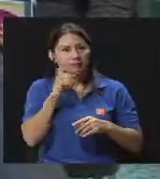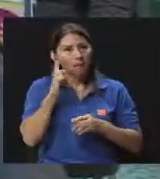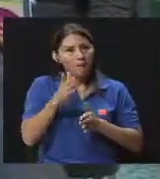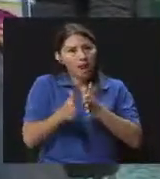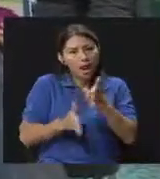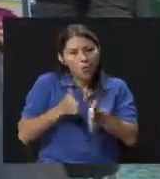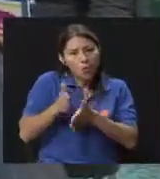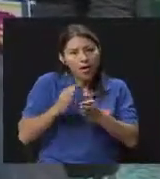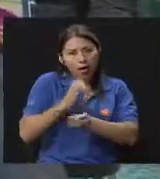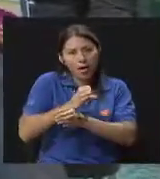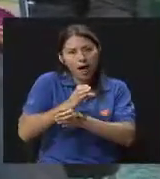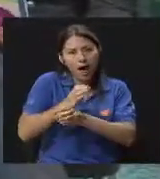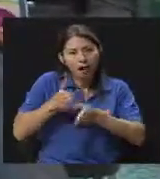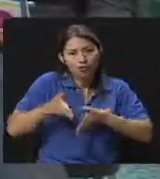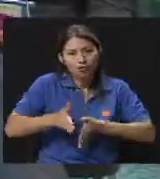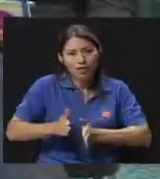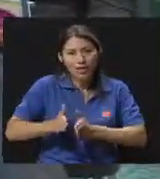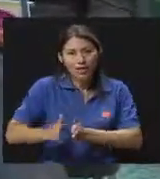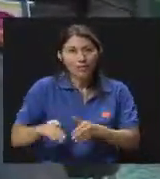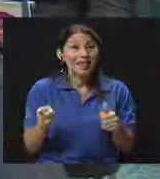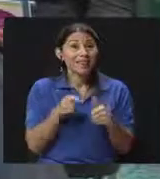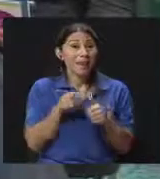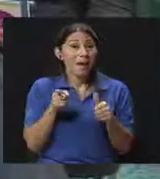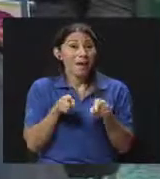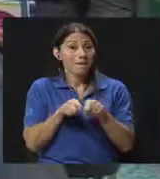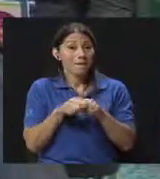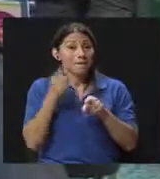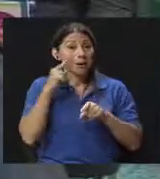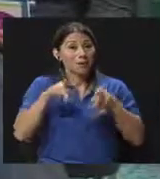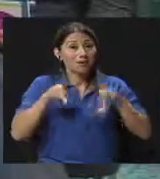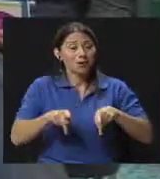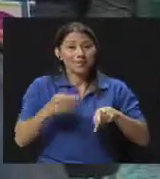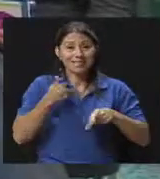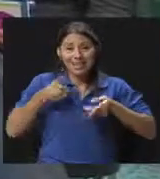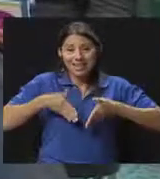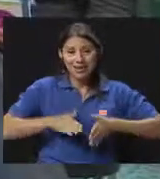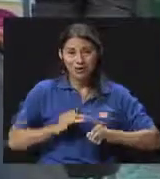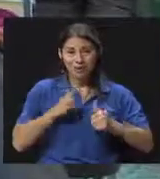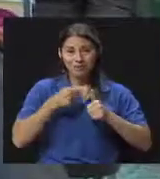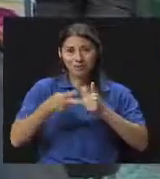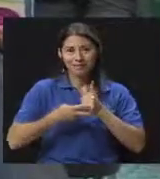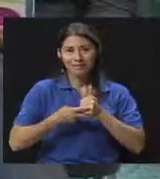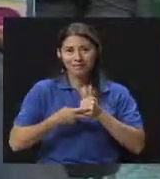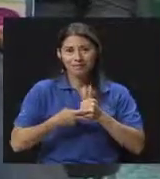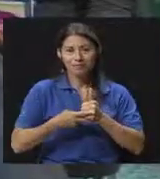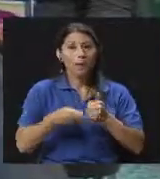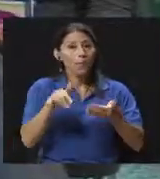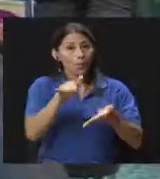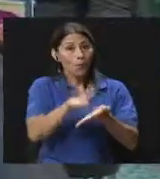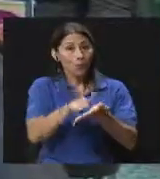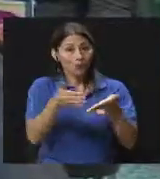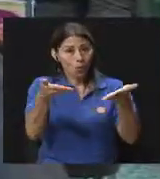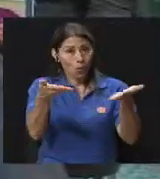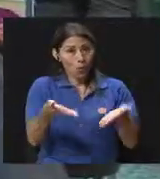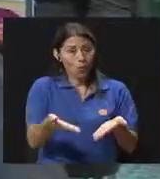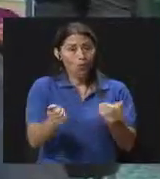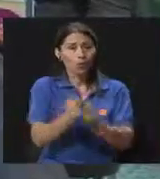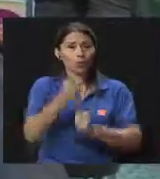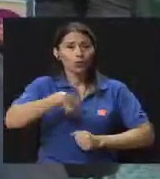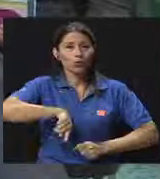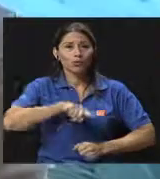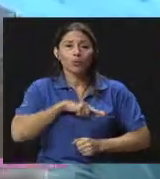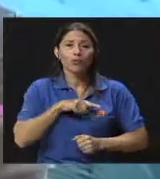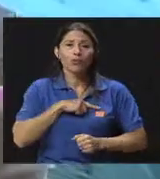hijos y más que nada para los padres primerizos, como apuntabas. Por eso está de hoy, el día de hoy, con